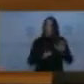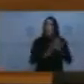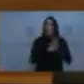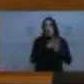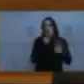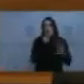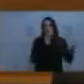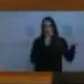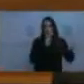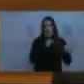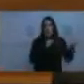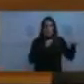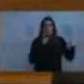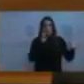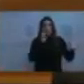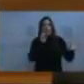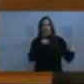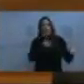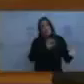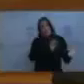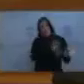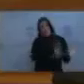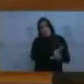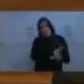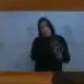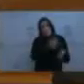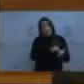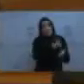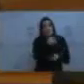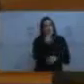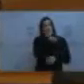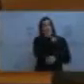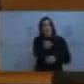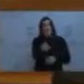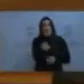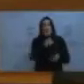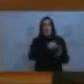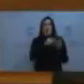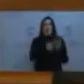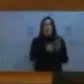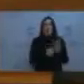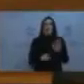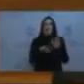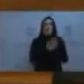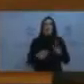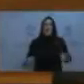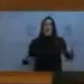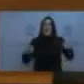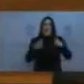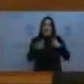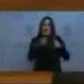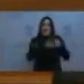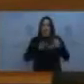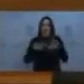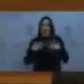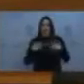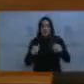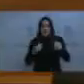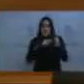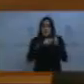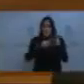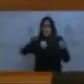Bien, las comunidades socialistas hacen decretos, otras comunidades hacen leyes. Bien,